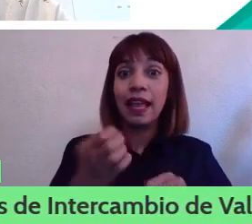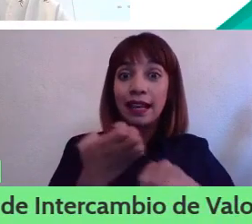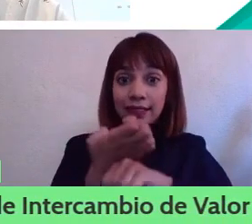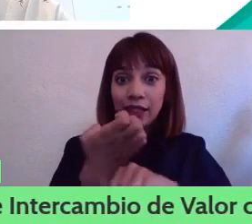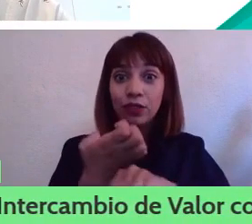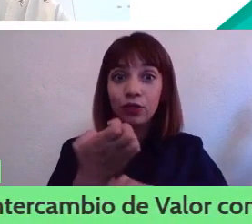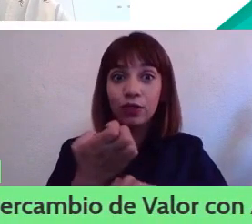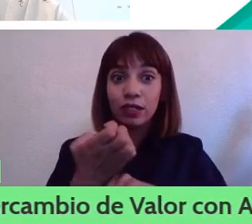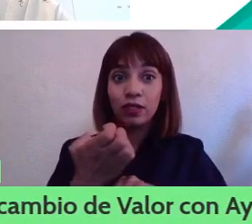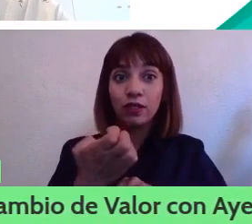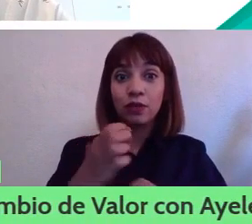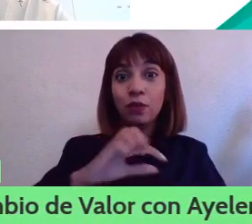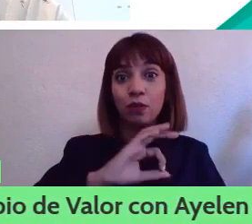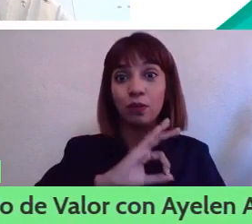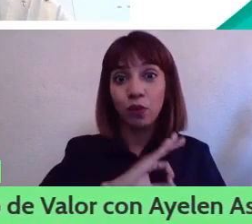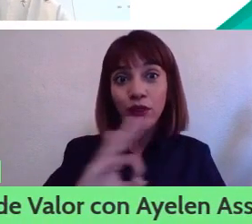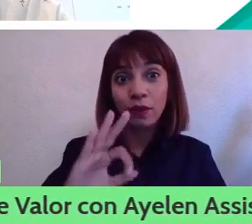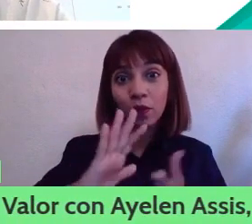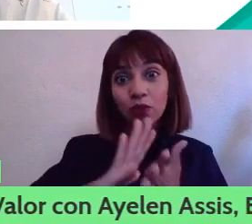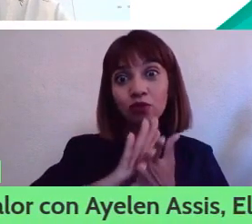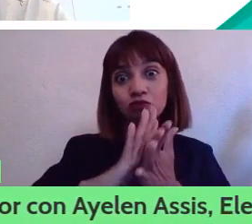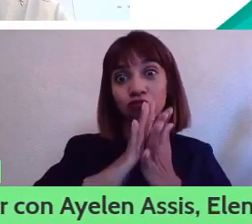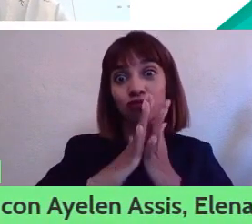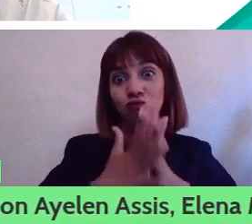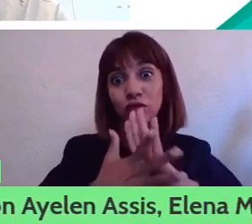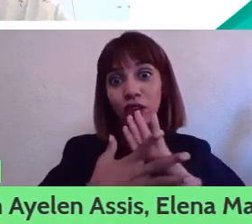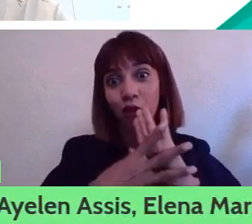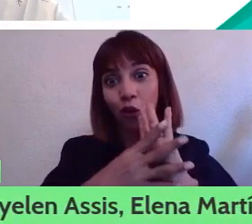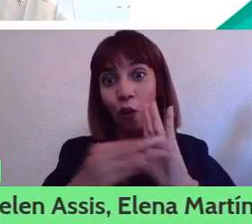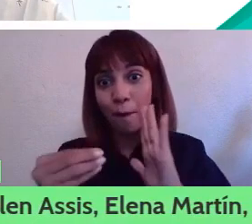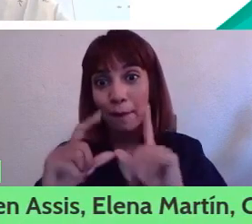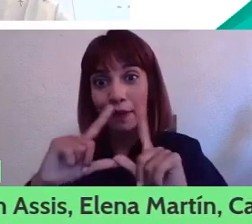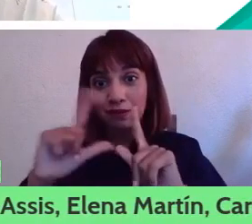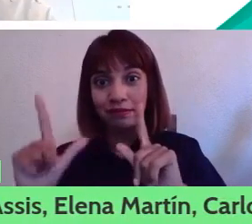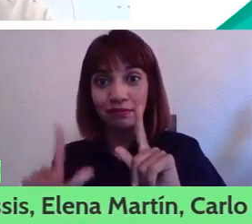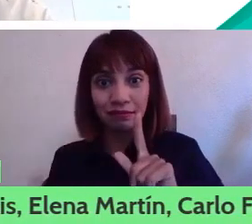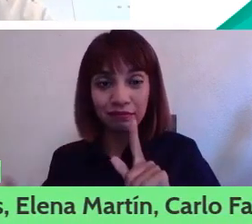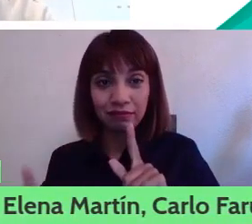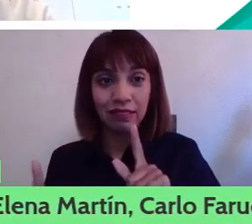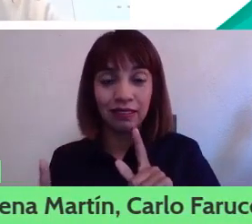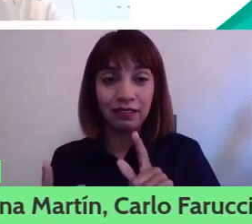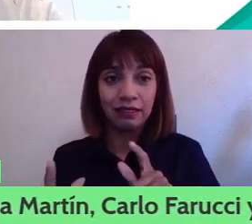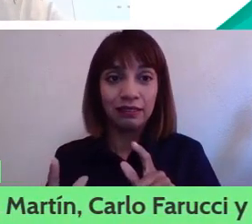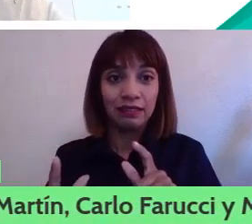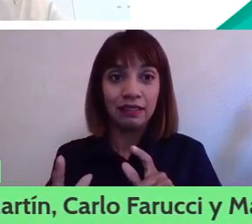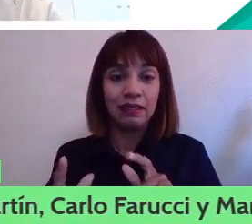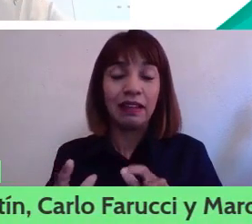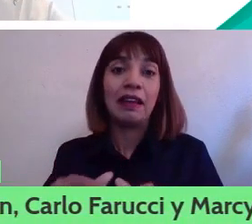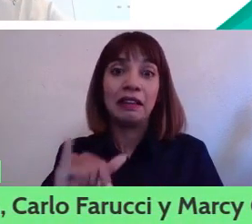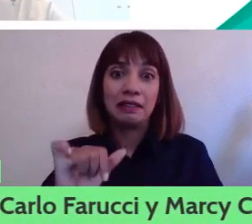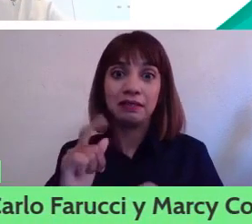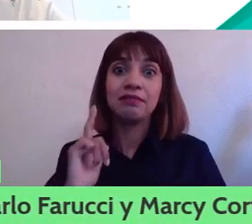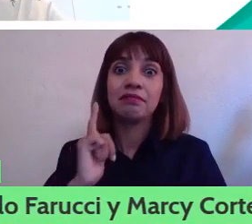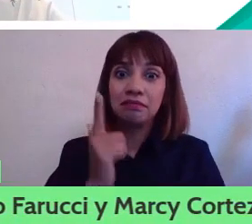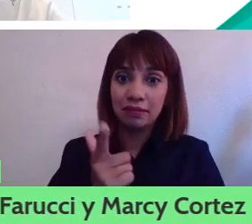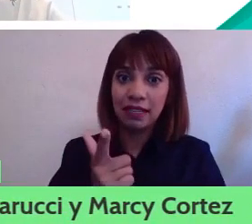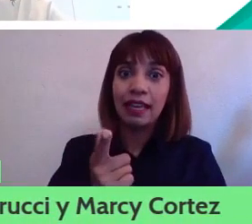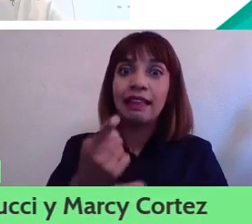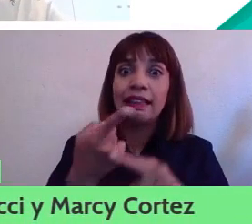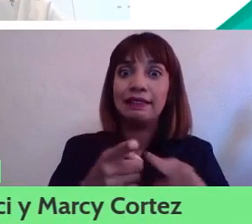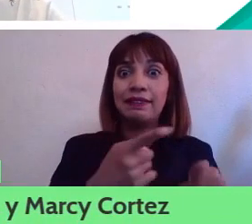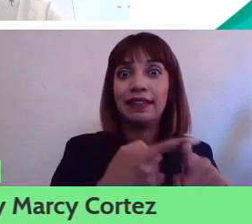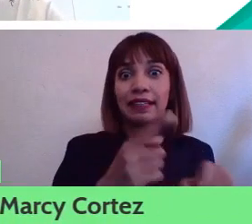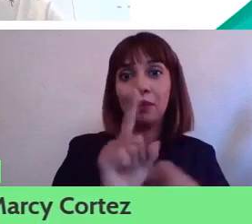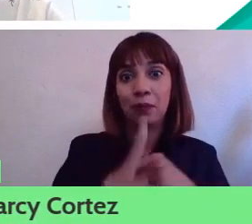sabemos que las realidades son diferentes, puede funcionar también en Latinoamérica, ¿no? Y ya nos estamos dando cuenta de que existen ciertos retos, ciertos